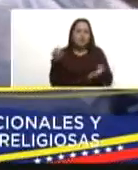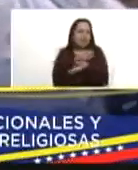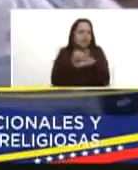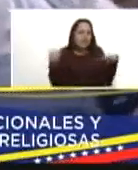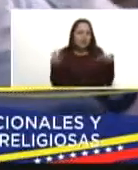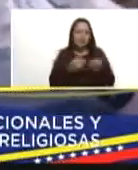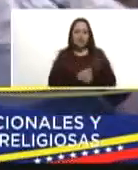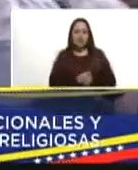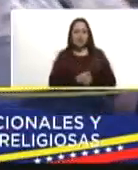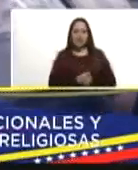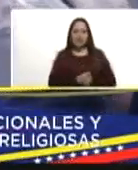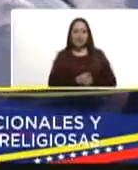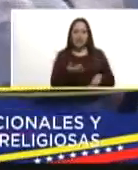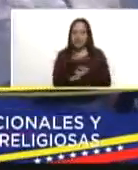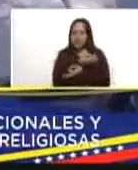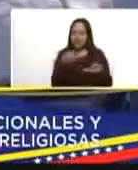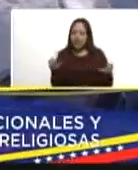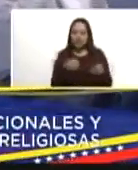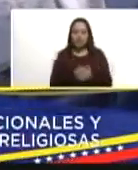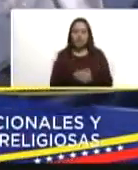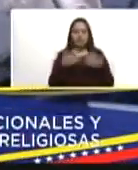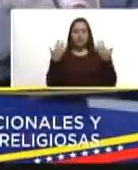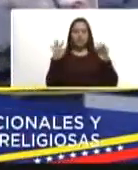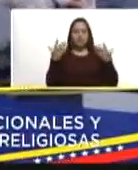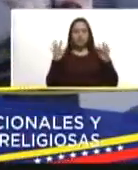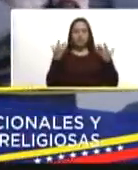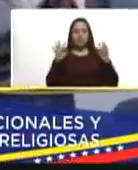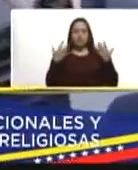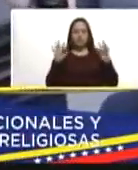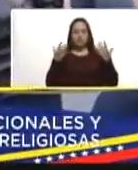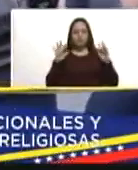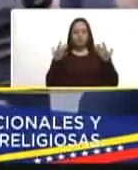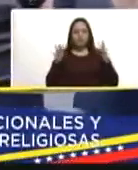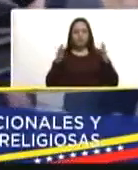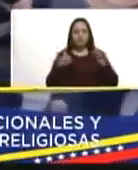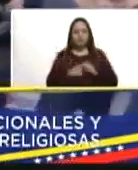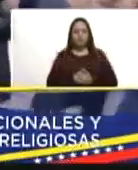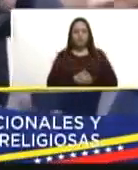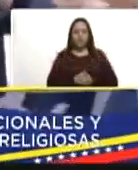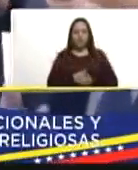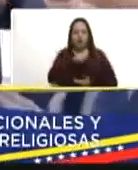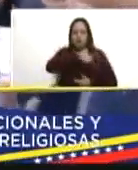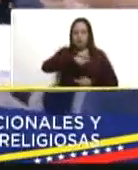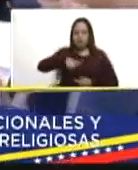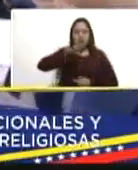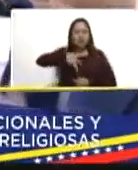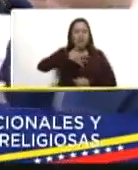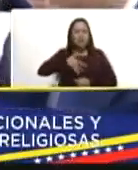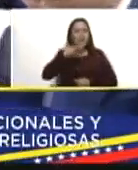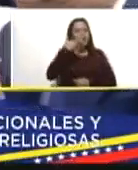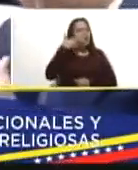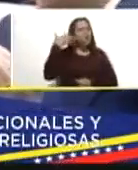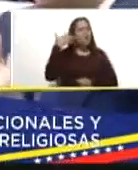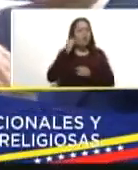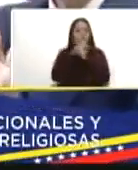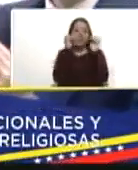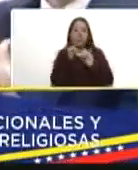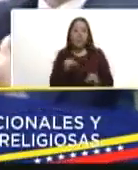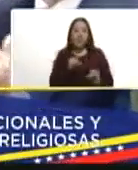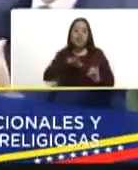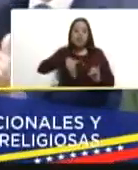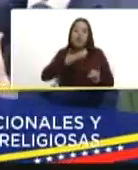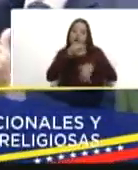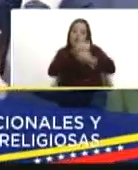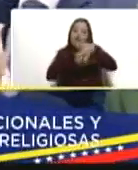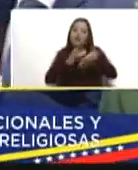maravilla maravilla uno se siente orgulloso feliz de que se pueda